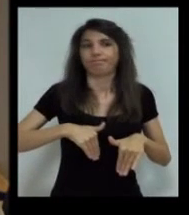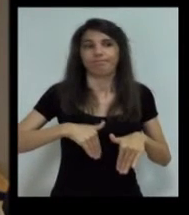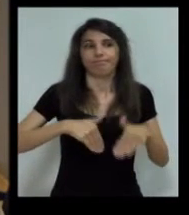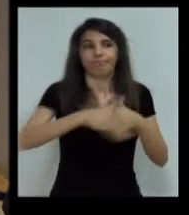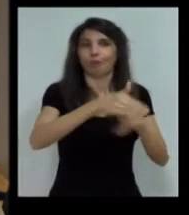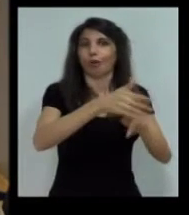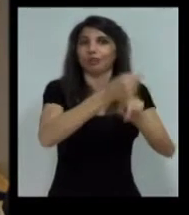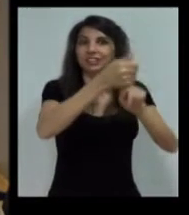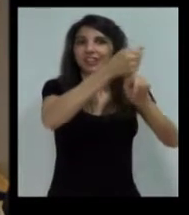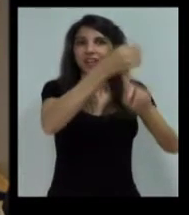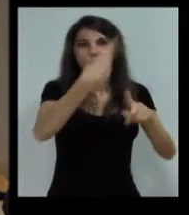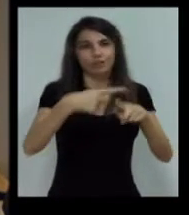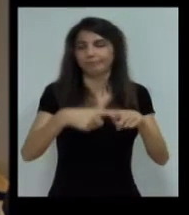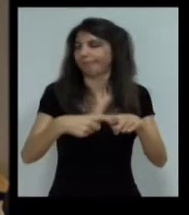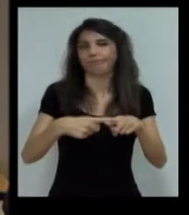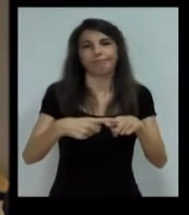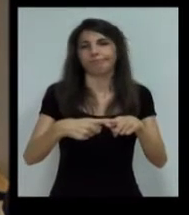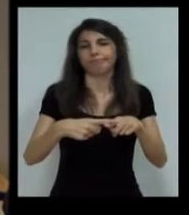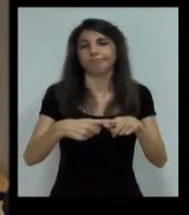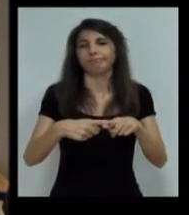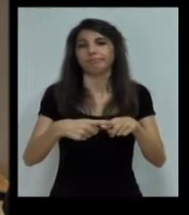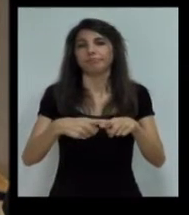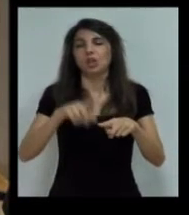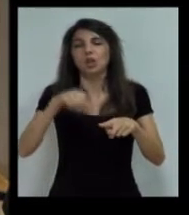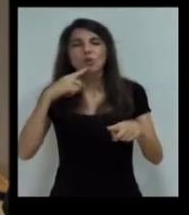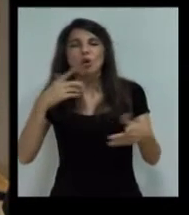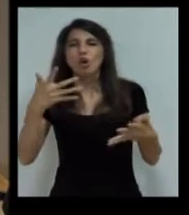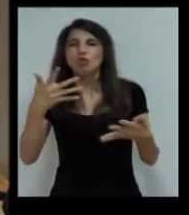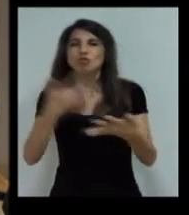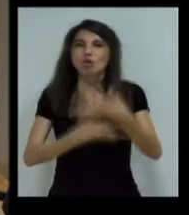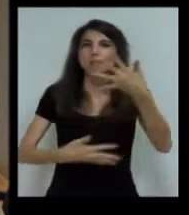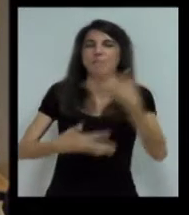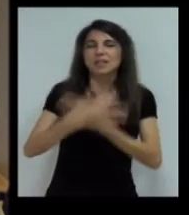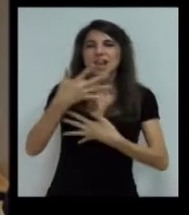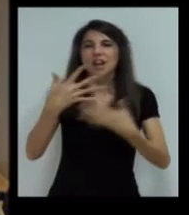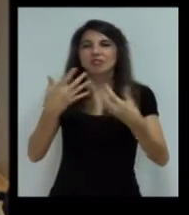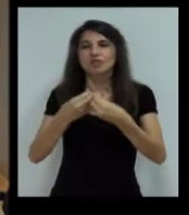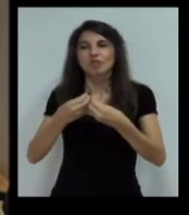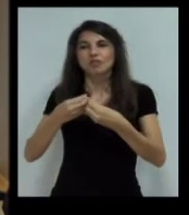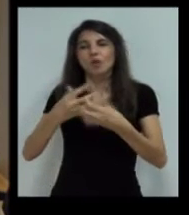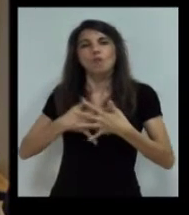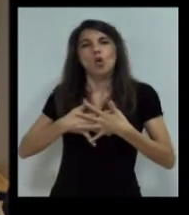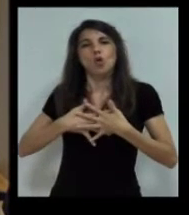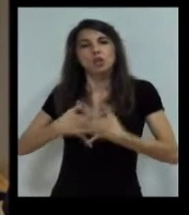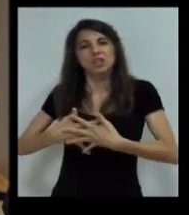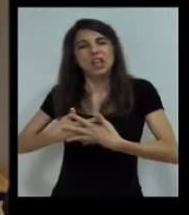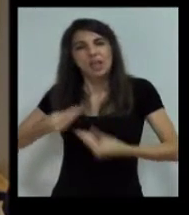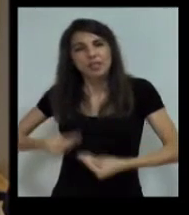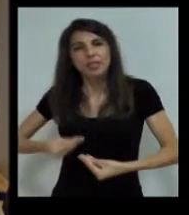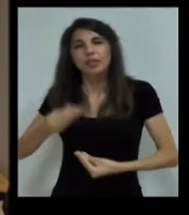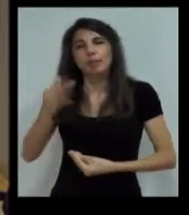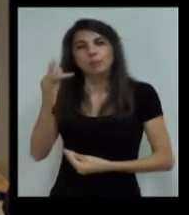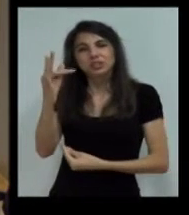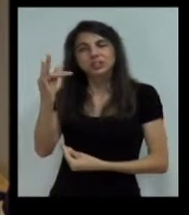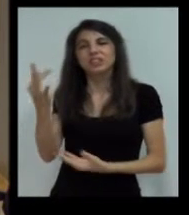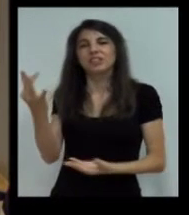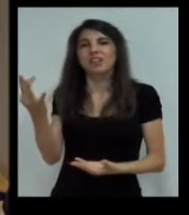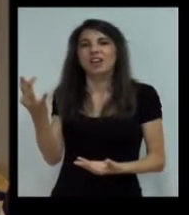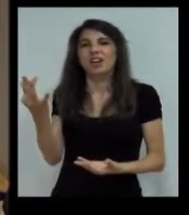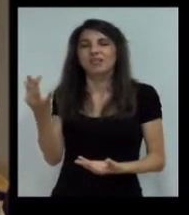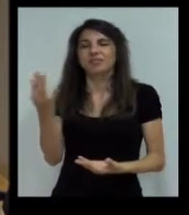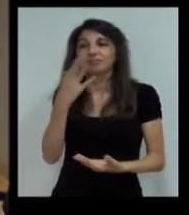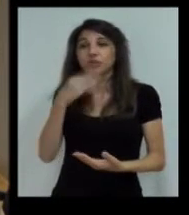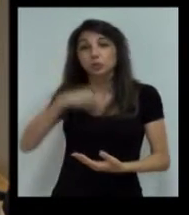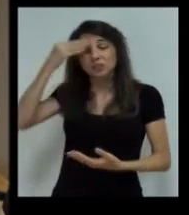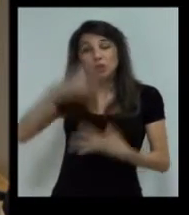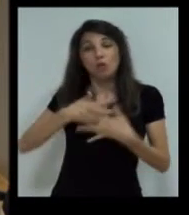Pero cómo combinarlo con esos foros de interoperabilidad o de buena voluntad casi, ¿no? Entre que la buena voluntad al final yo